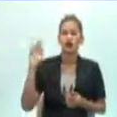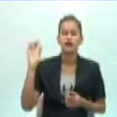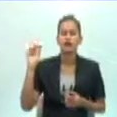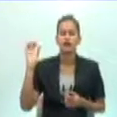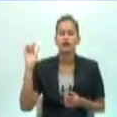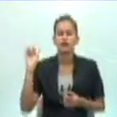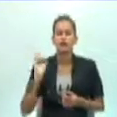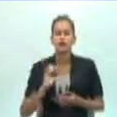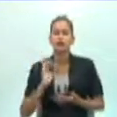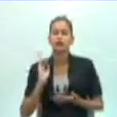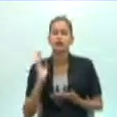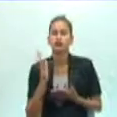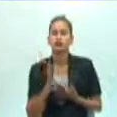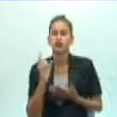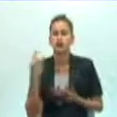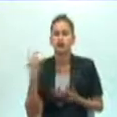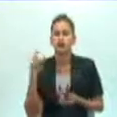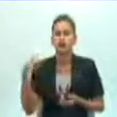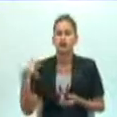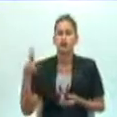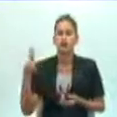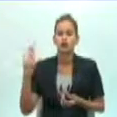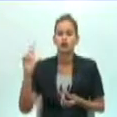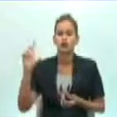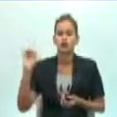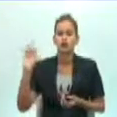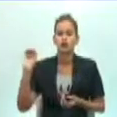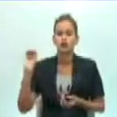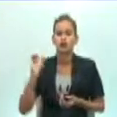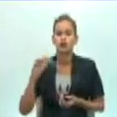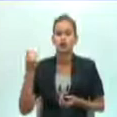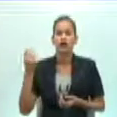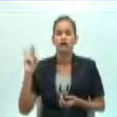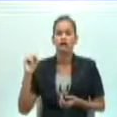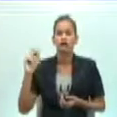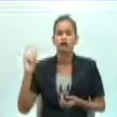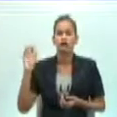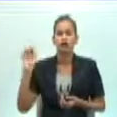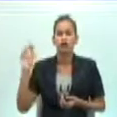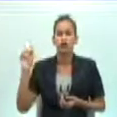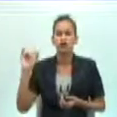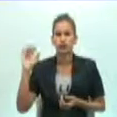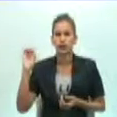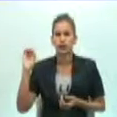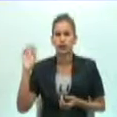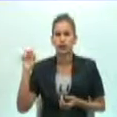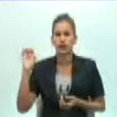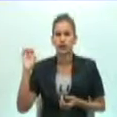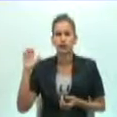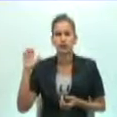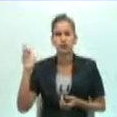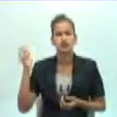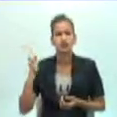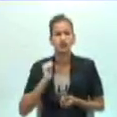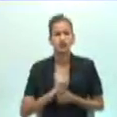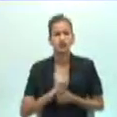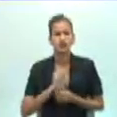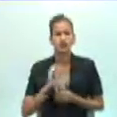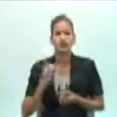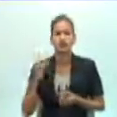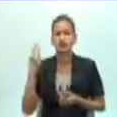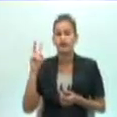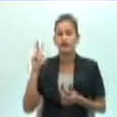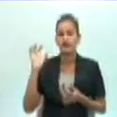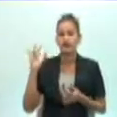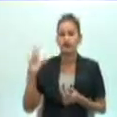de Ranchuelo en la provincia de Villa Clara. Les agradecemos por sus criterios, no solamente a esta familia, sino a